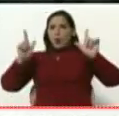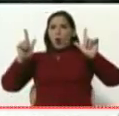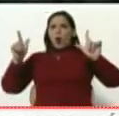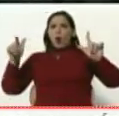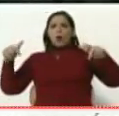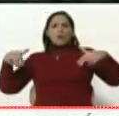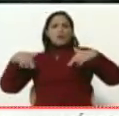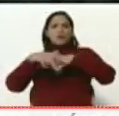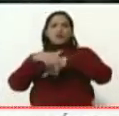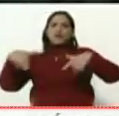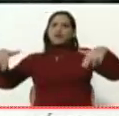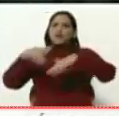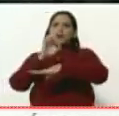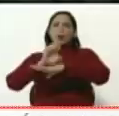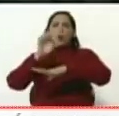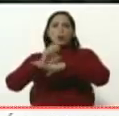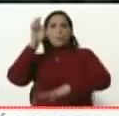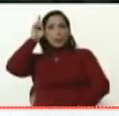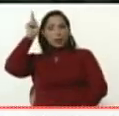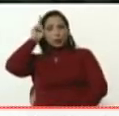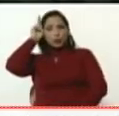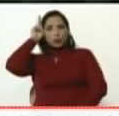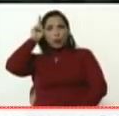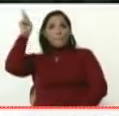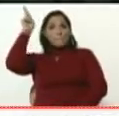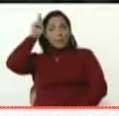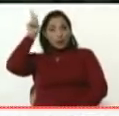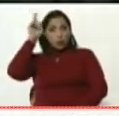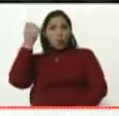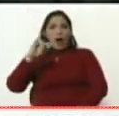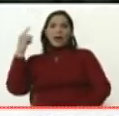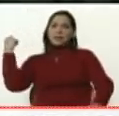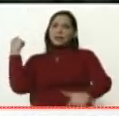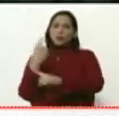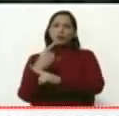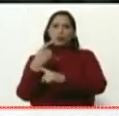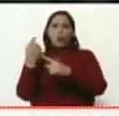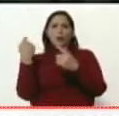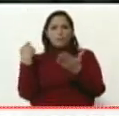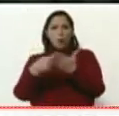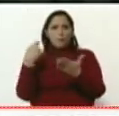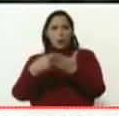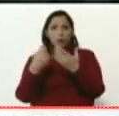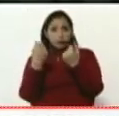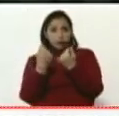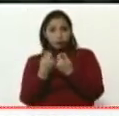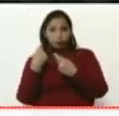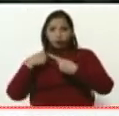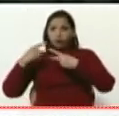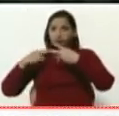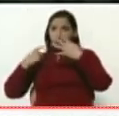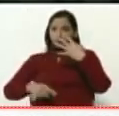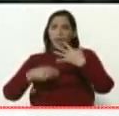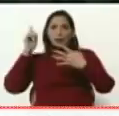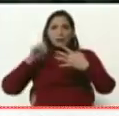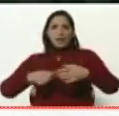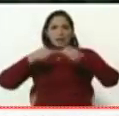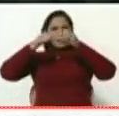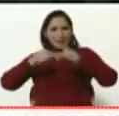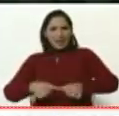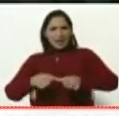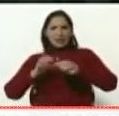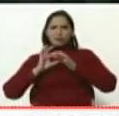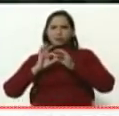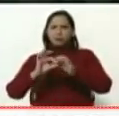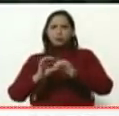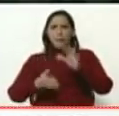por Ecuador, por Perú, que en Perú recibieron instrucciones y logística. Queda plenamente establecido que entraron por tierra